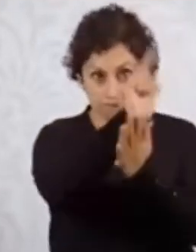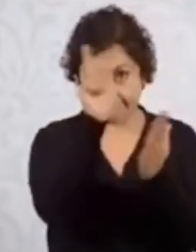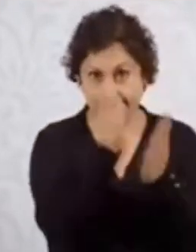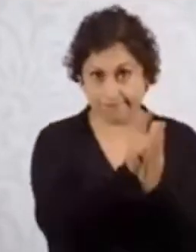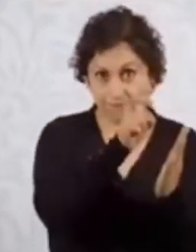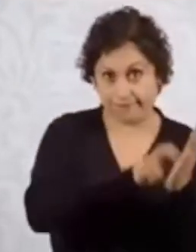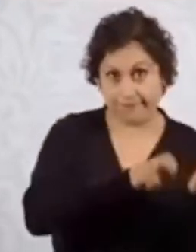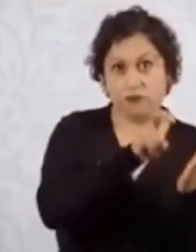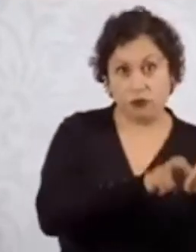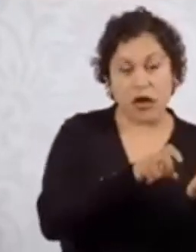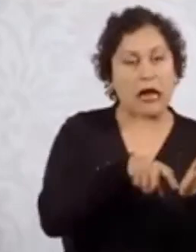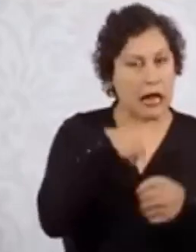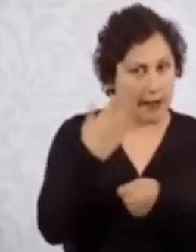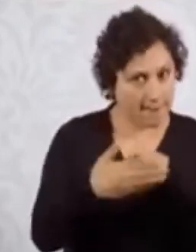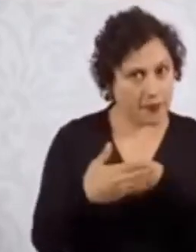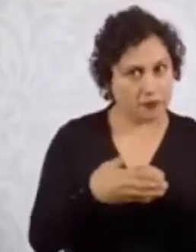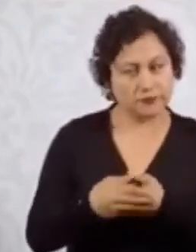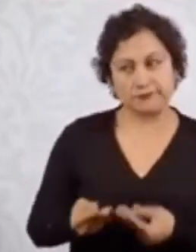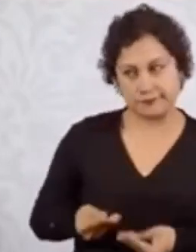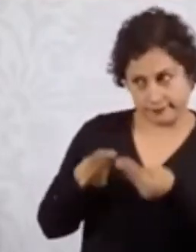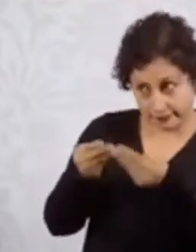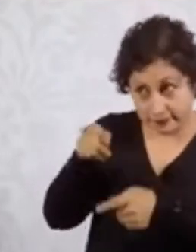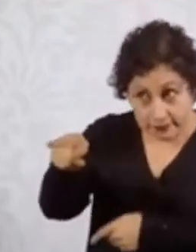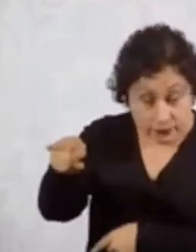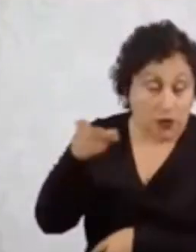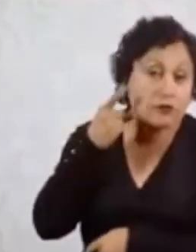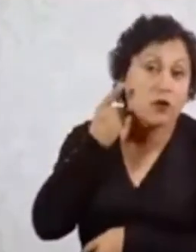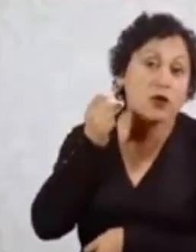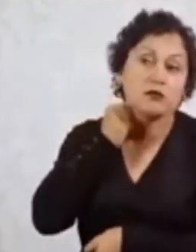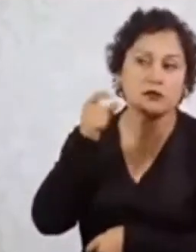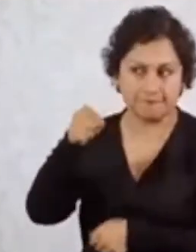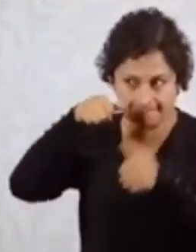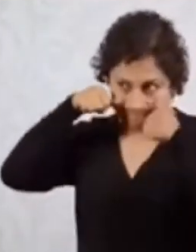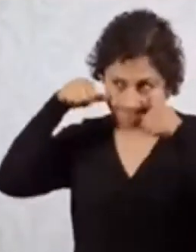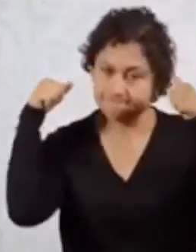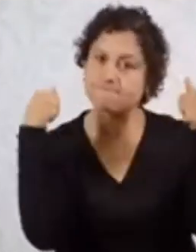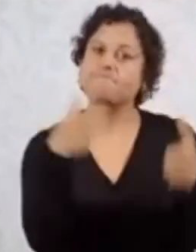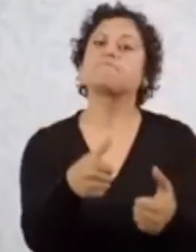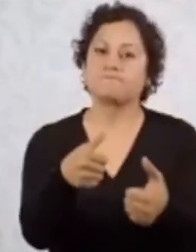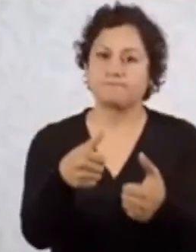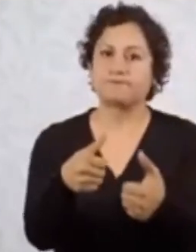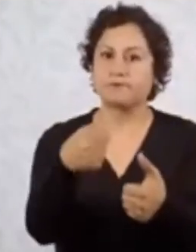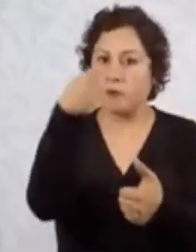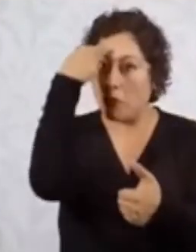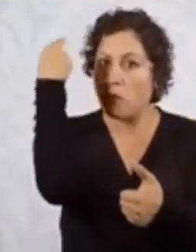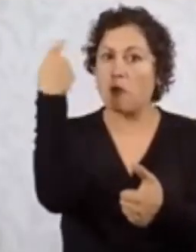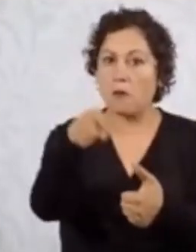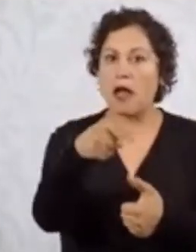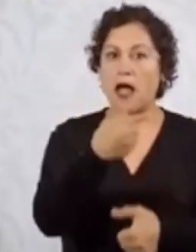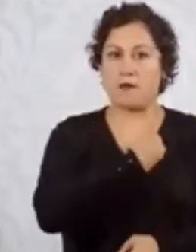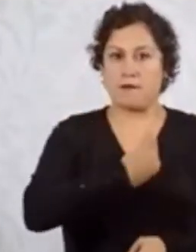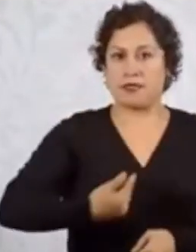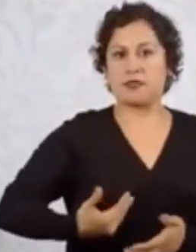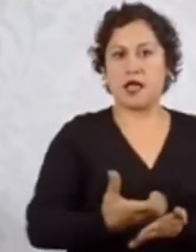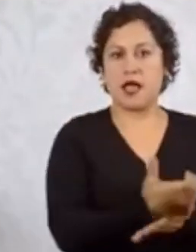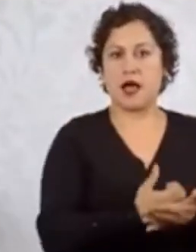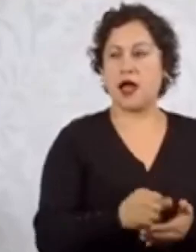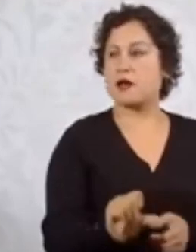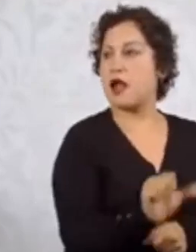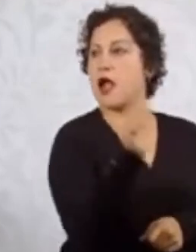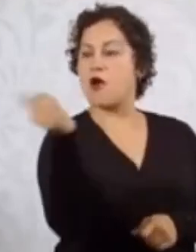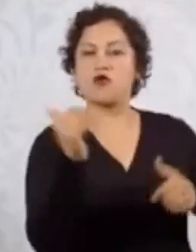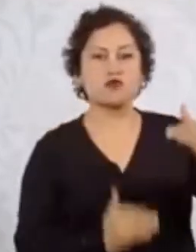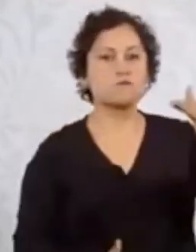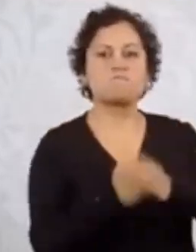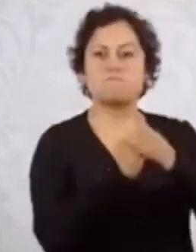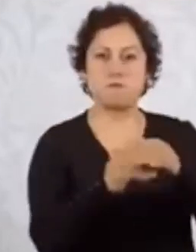podía ser de otra manera teniendo en cuenta que Claudia Sheinbaum desde siempre ha sido una férrea defensora del medio ambiente. Y es que es algo